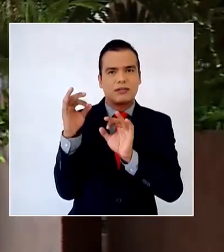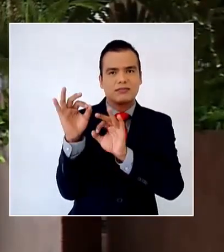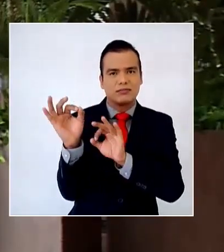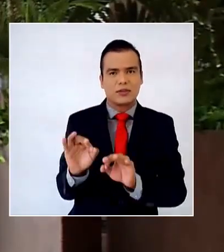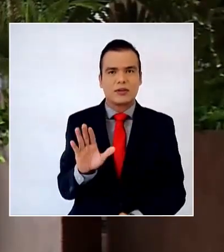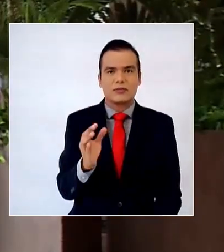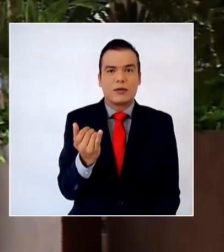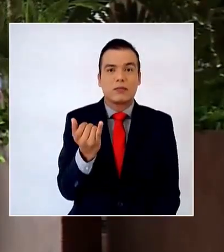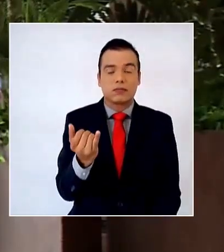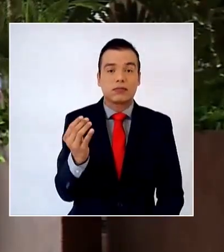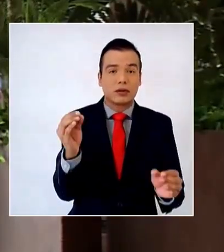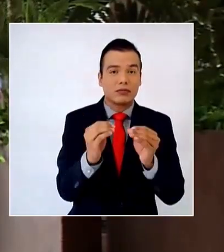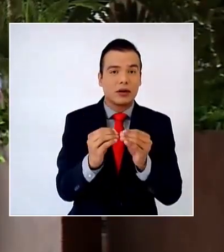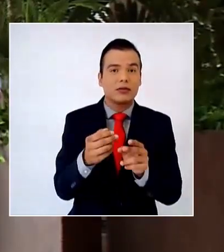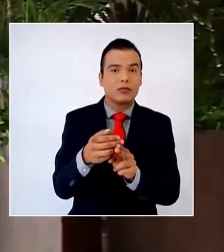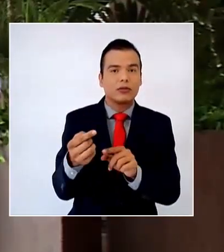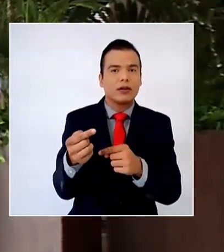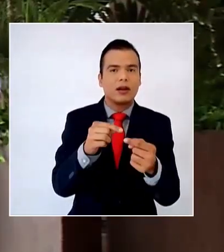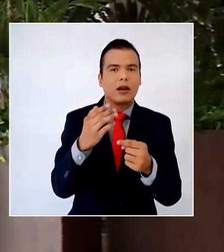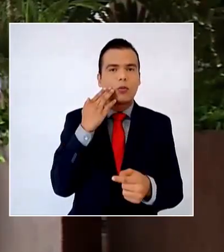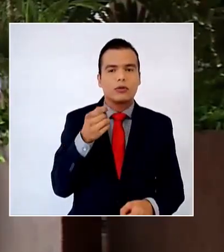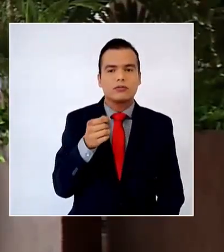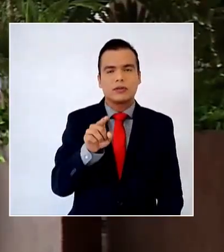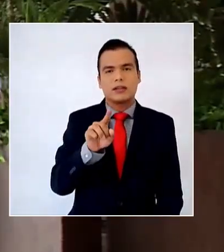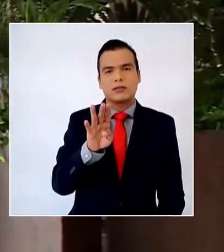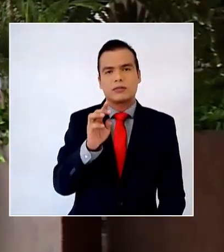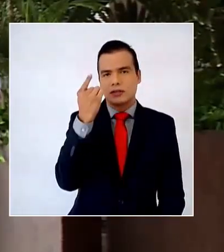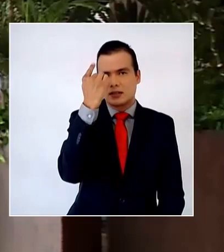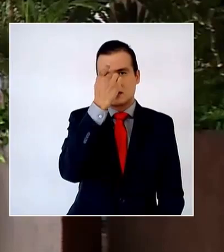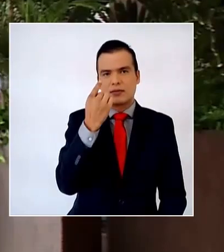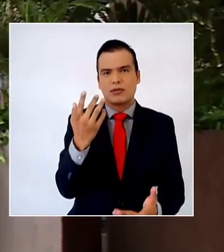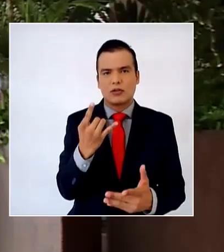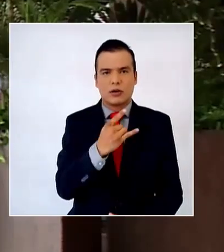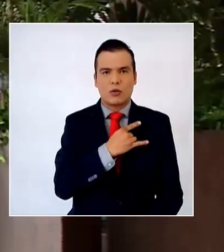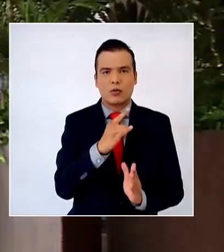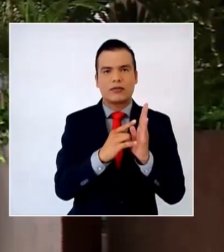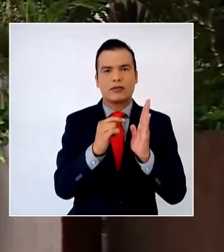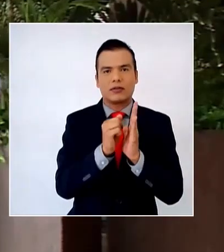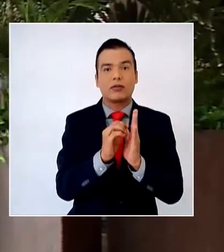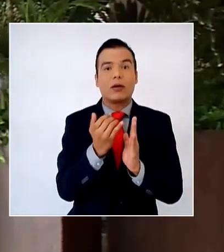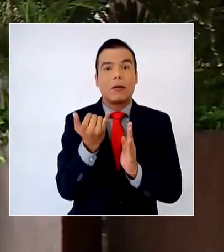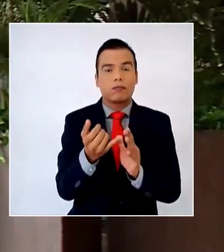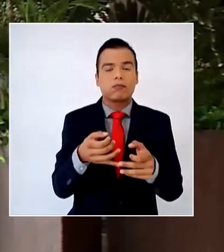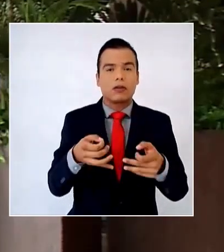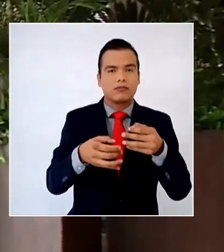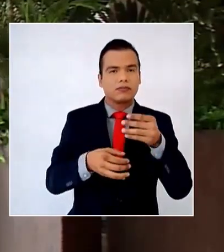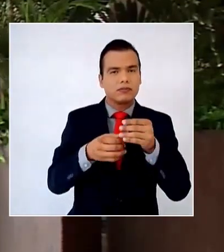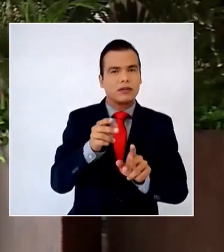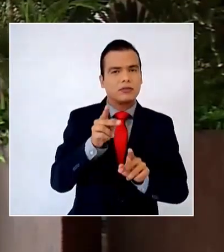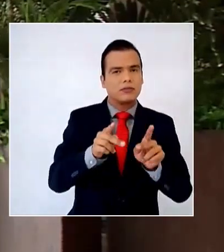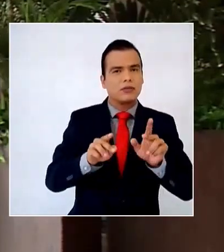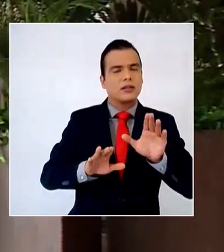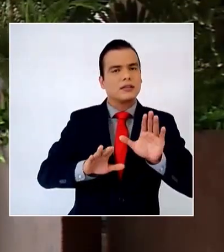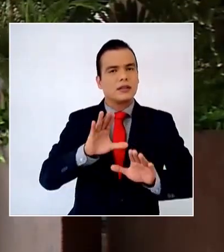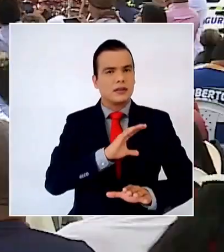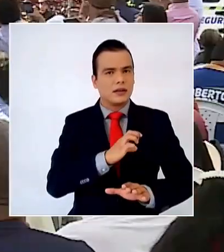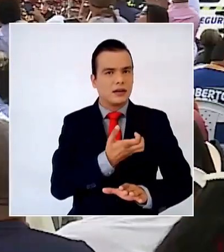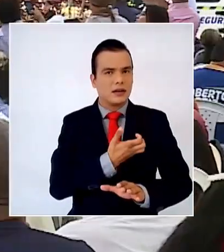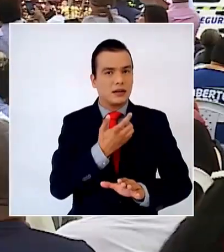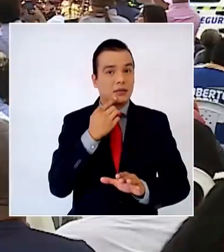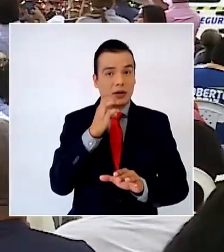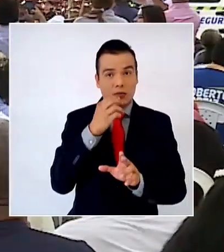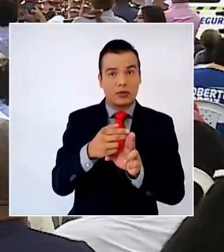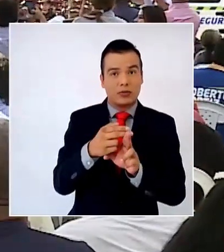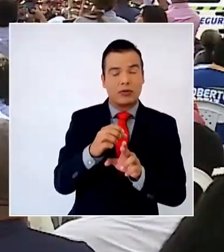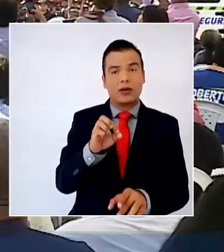próximo debate será el 14 de septiembre en la Universidad Autónoma. Y hablando de candidatos, Roberto Ortiz presentó lo que será su plan de seguridad.